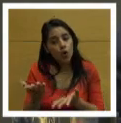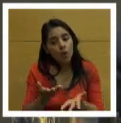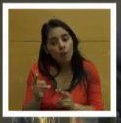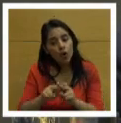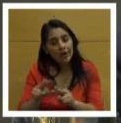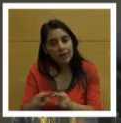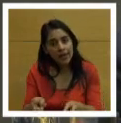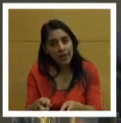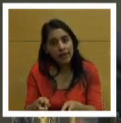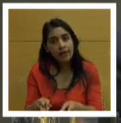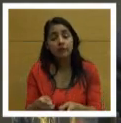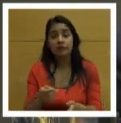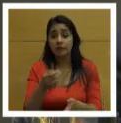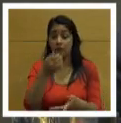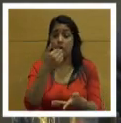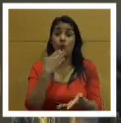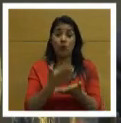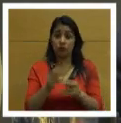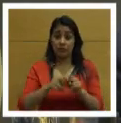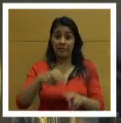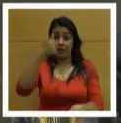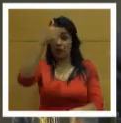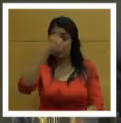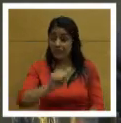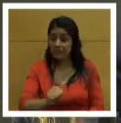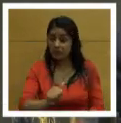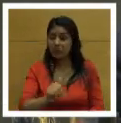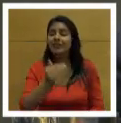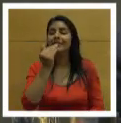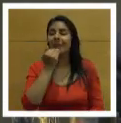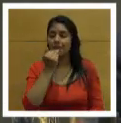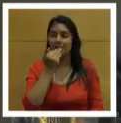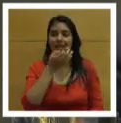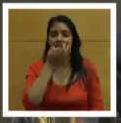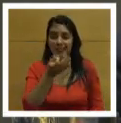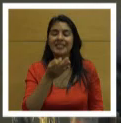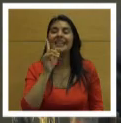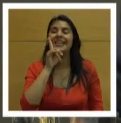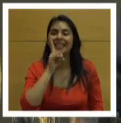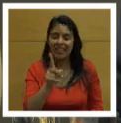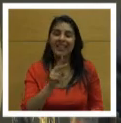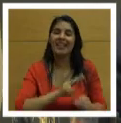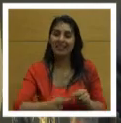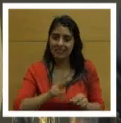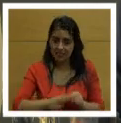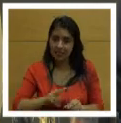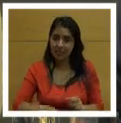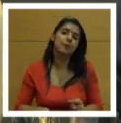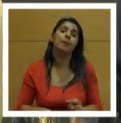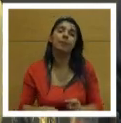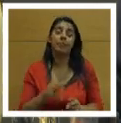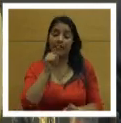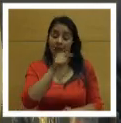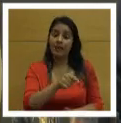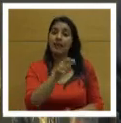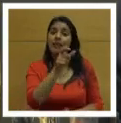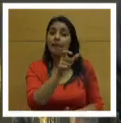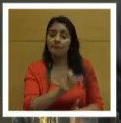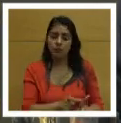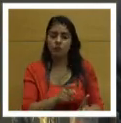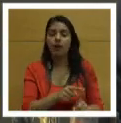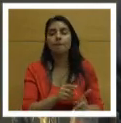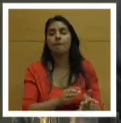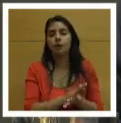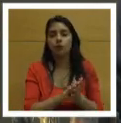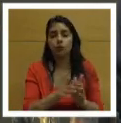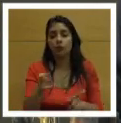momento de condenar, señalar además de que debe establecerse medidas, esta persona estaba recluida en la cárcel, ¿cierto?,